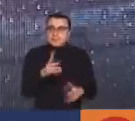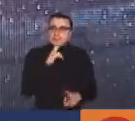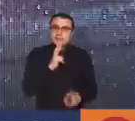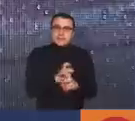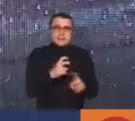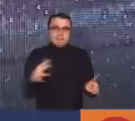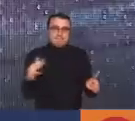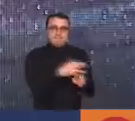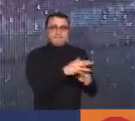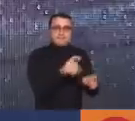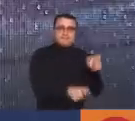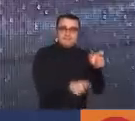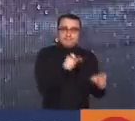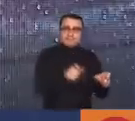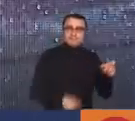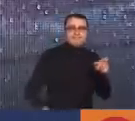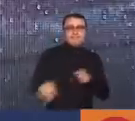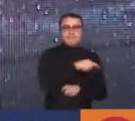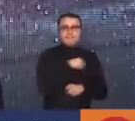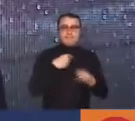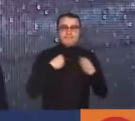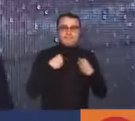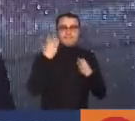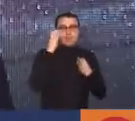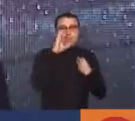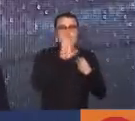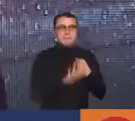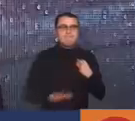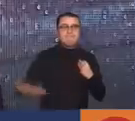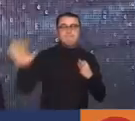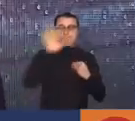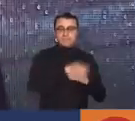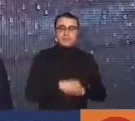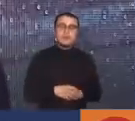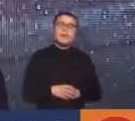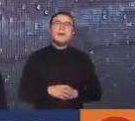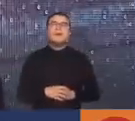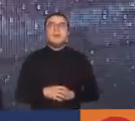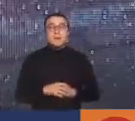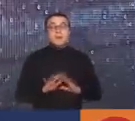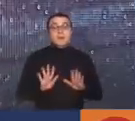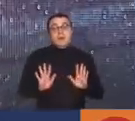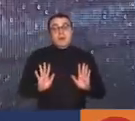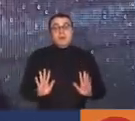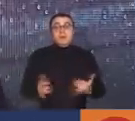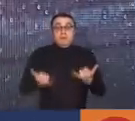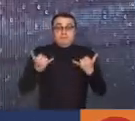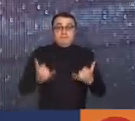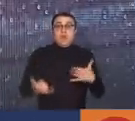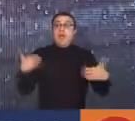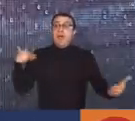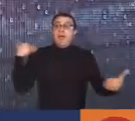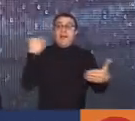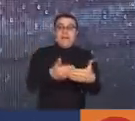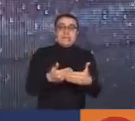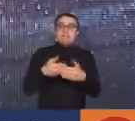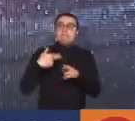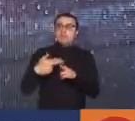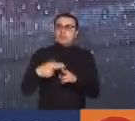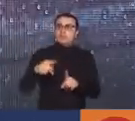agresivo contra la población de Colombia. Hoy, y así será ya al final del año, quedan unos